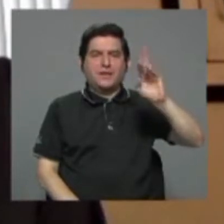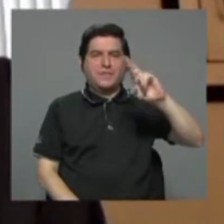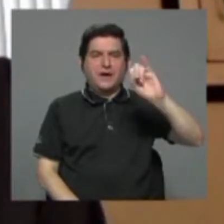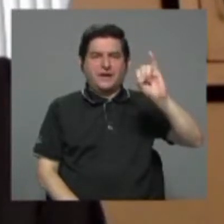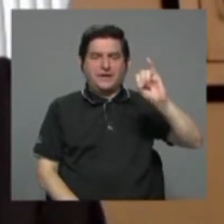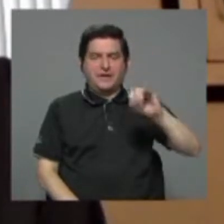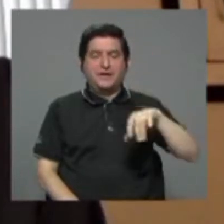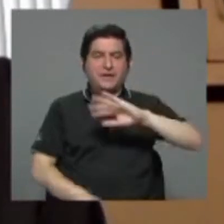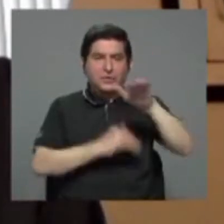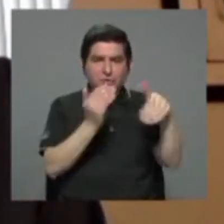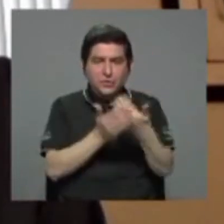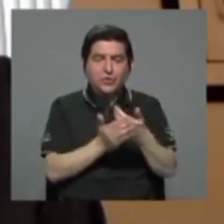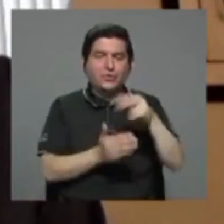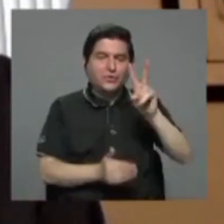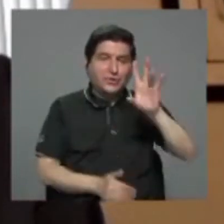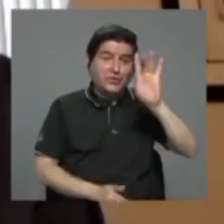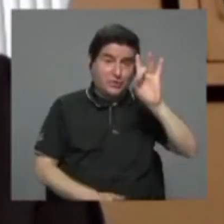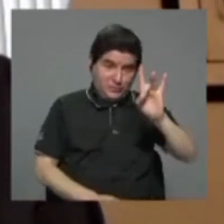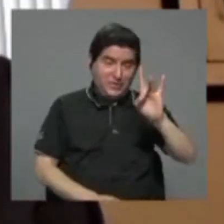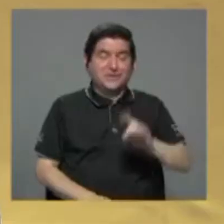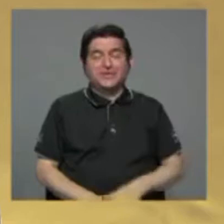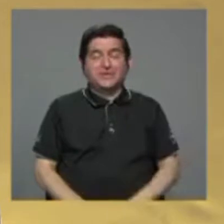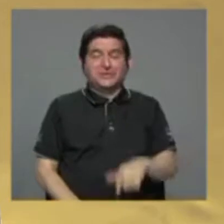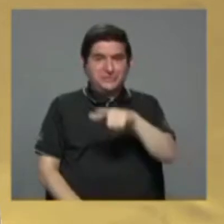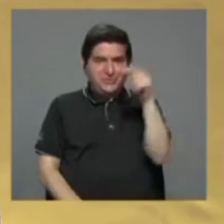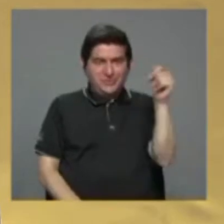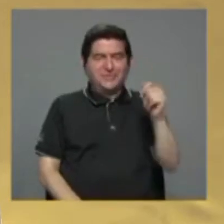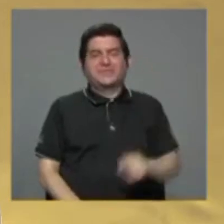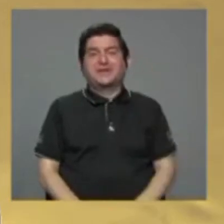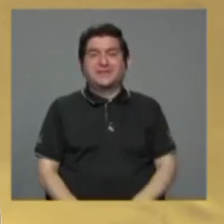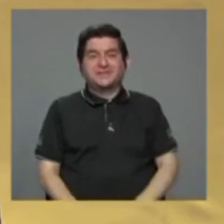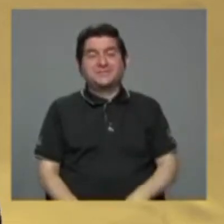los 28 le paga a este